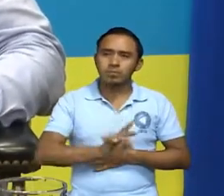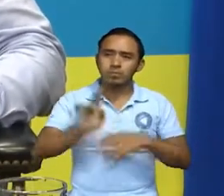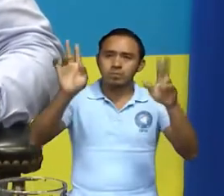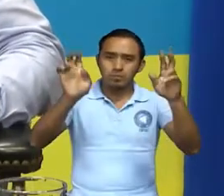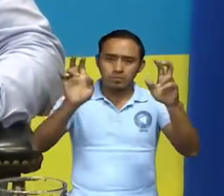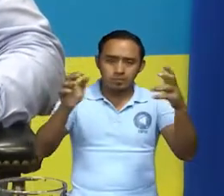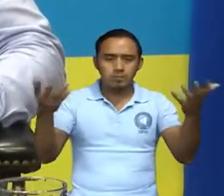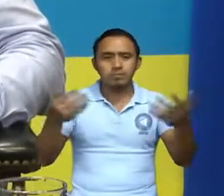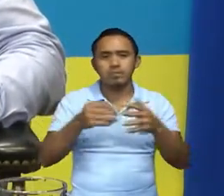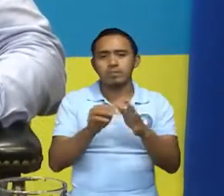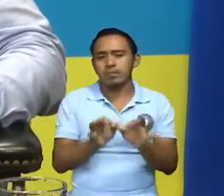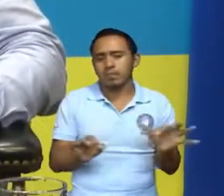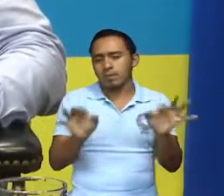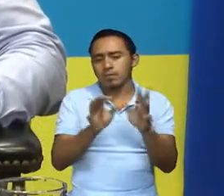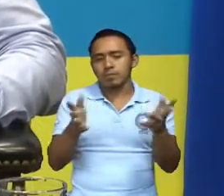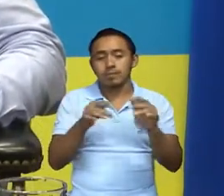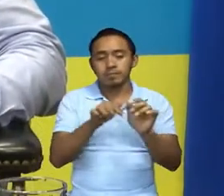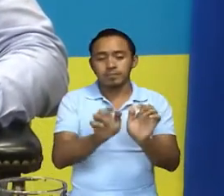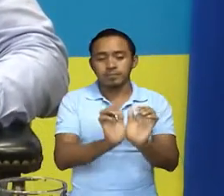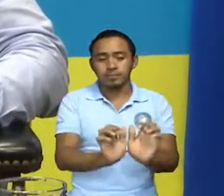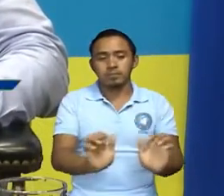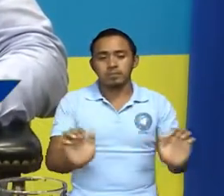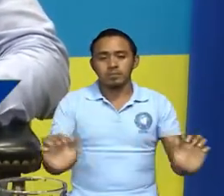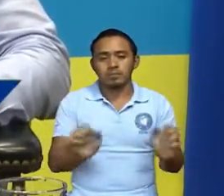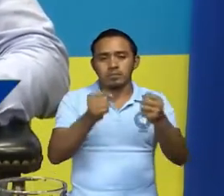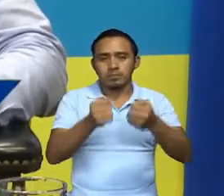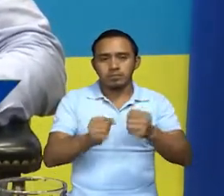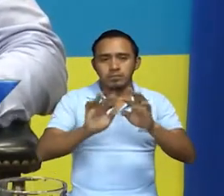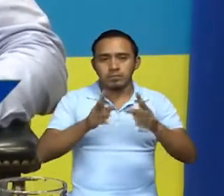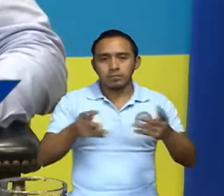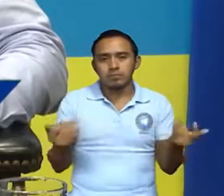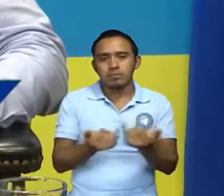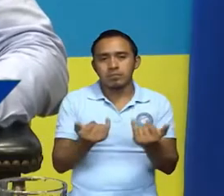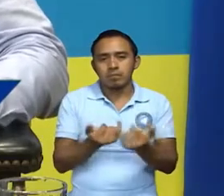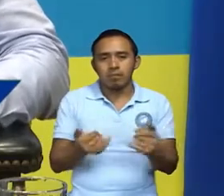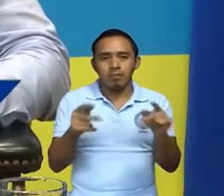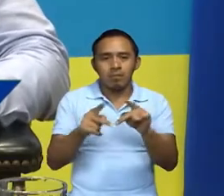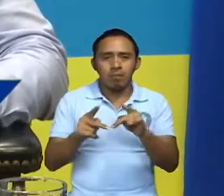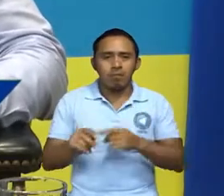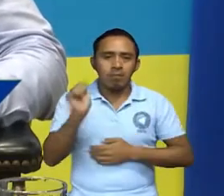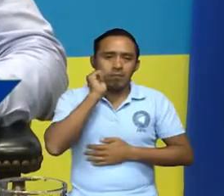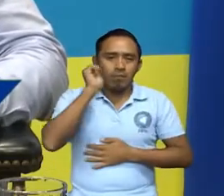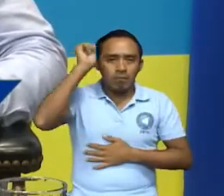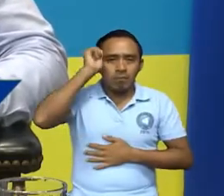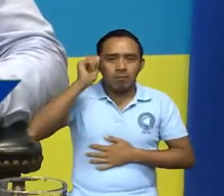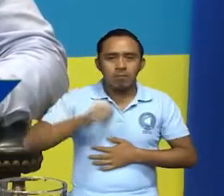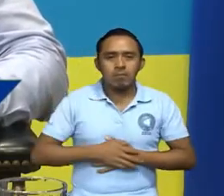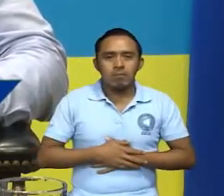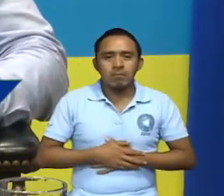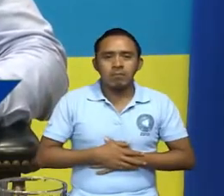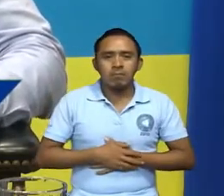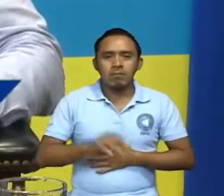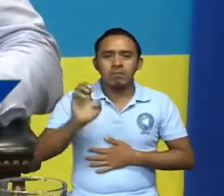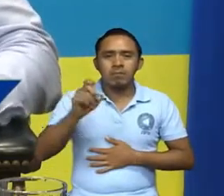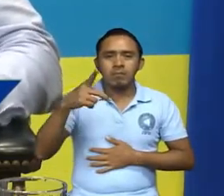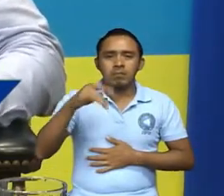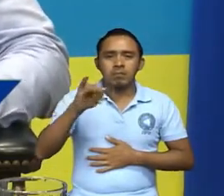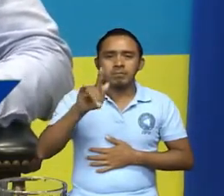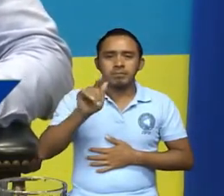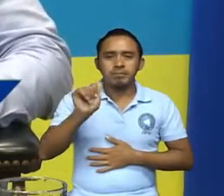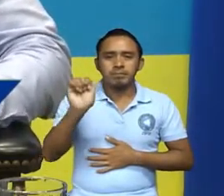presenta mayoritariamente en nuestros niños y en nuestras niñas, así también como en las personas adultas. Vamos a hablar de la epistaxis o